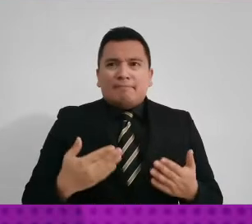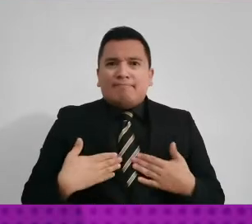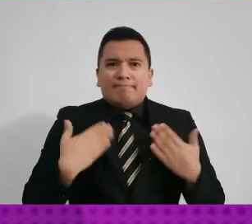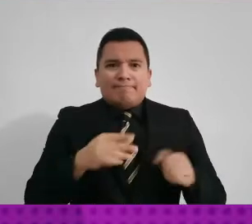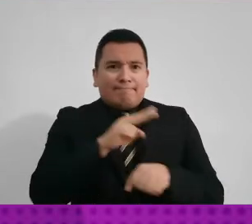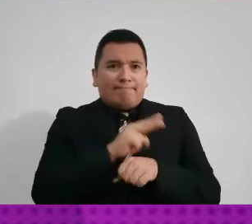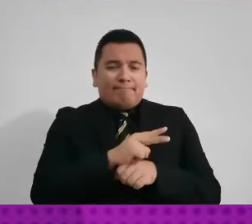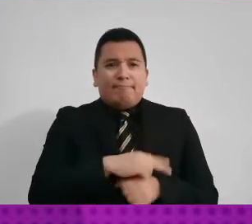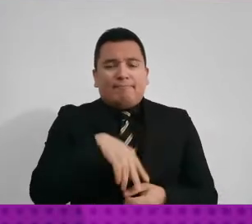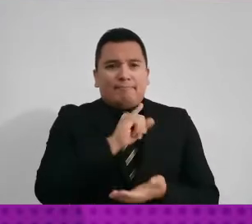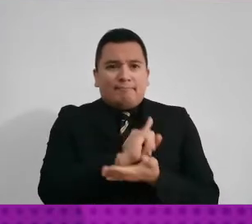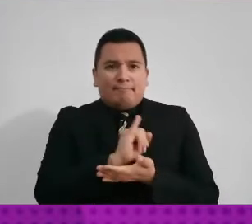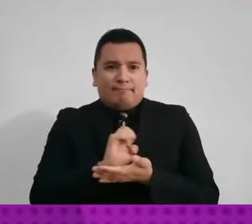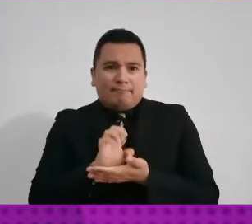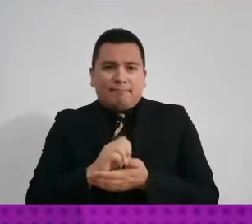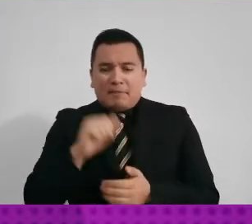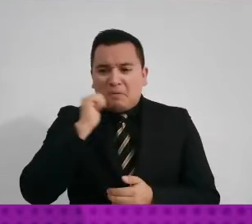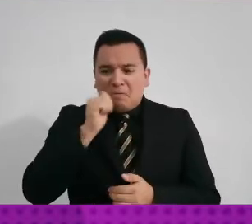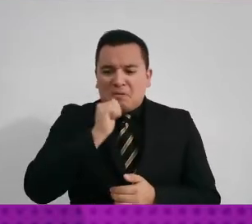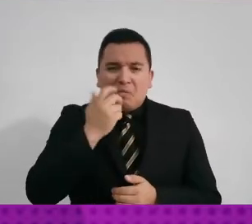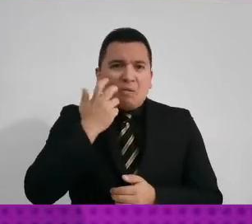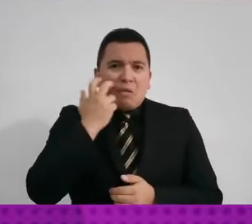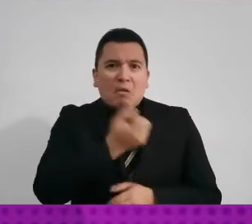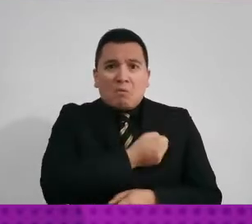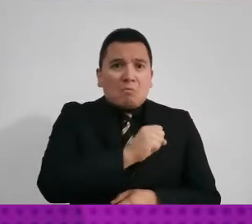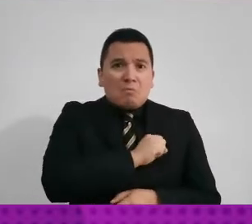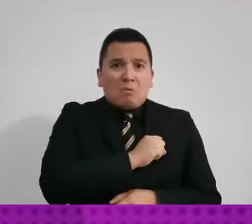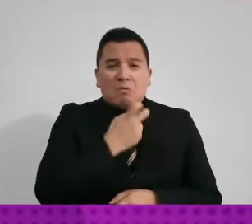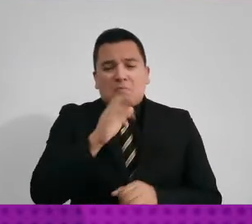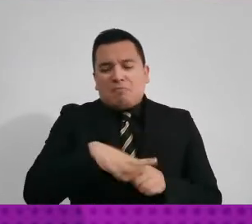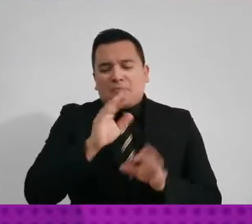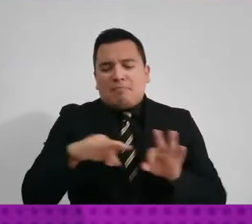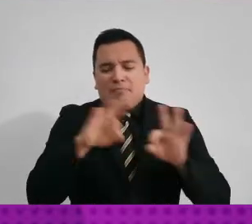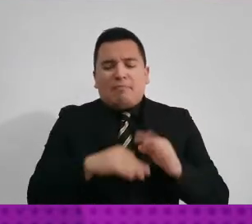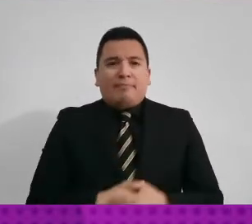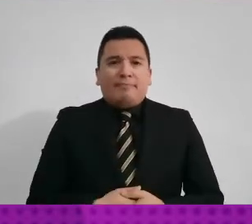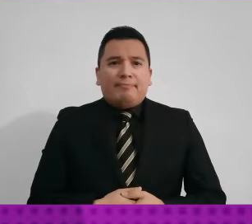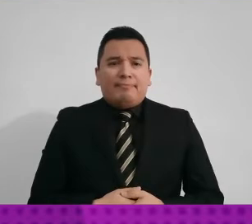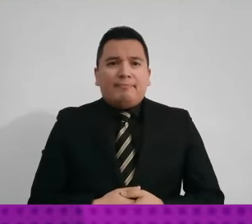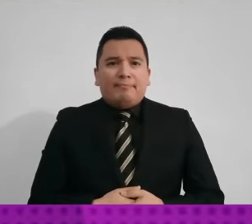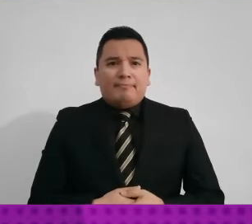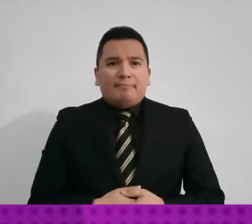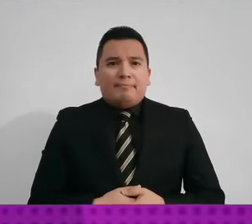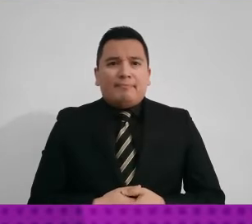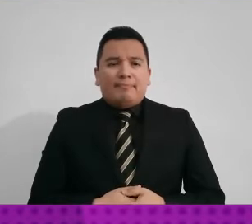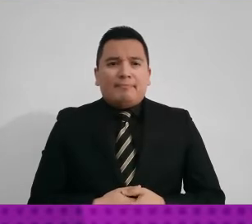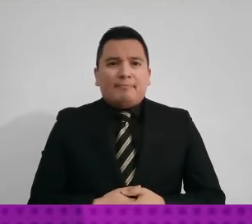por el Instituto Electoral de Coahuila, buscando siempre la salud por sobre todas las cosas de las y los